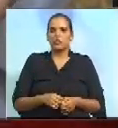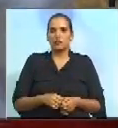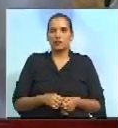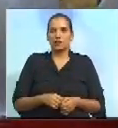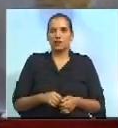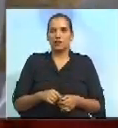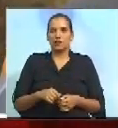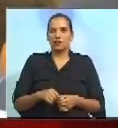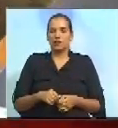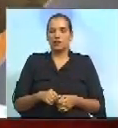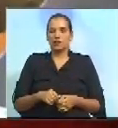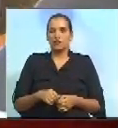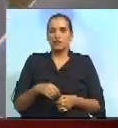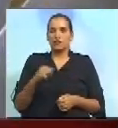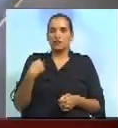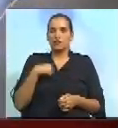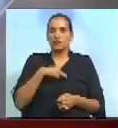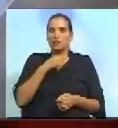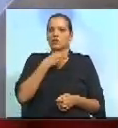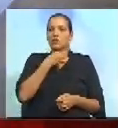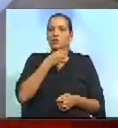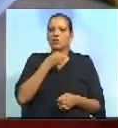Caldito bien natural.